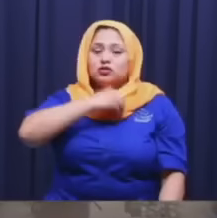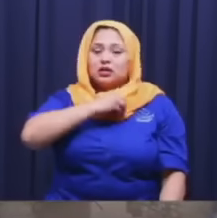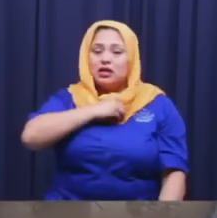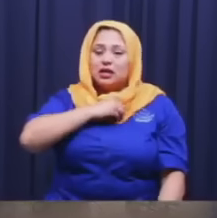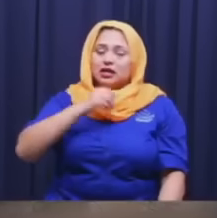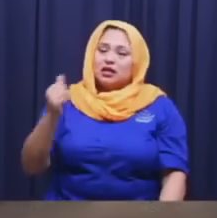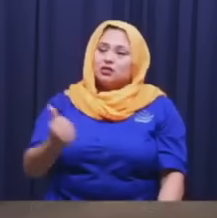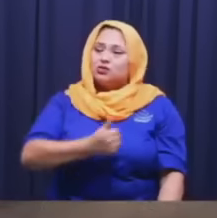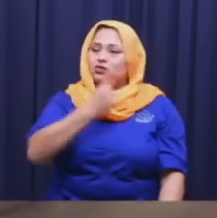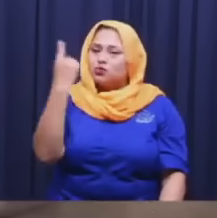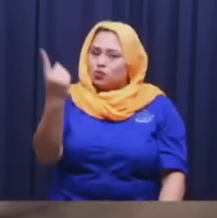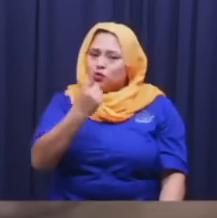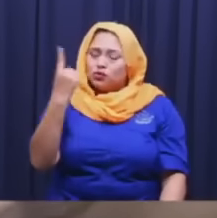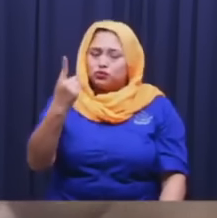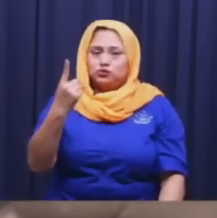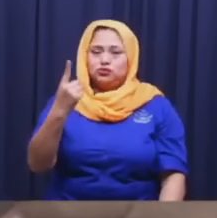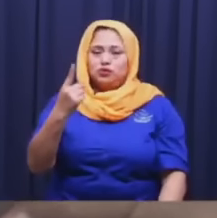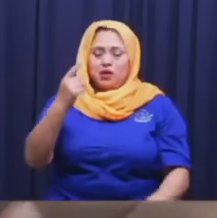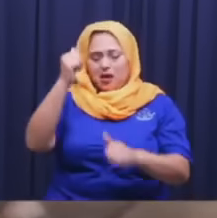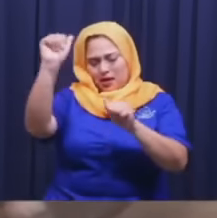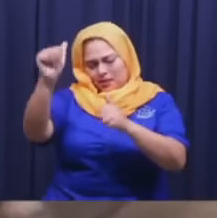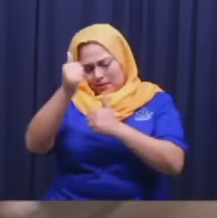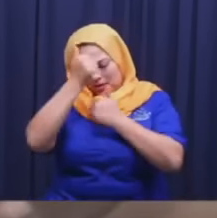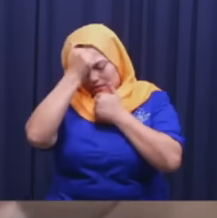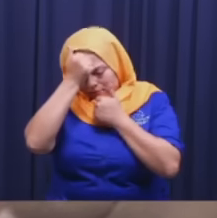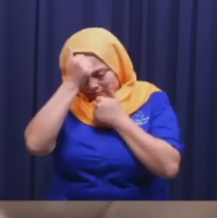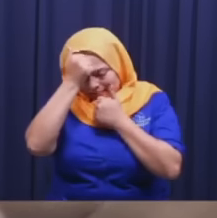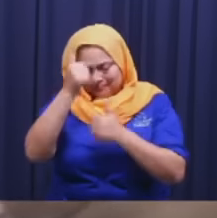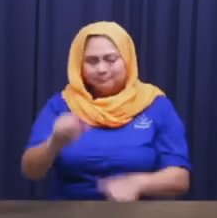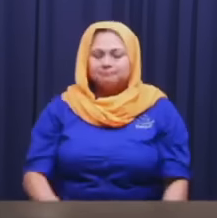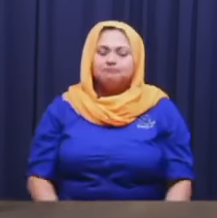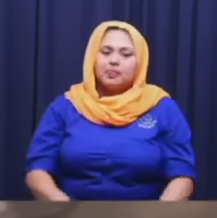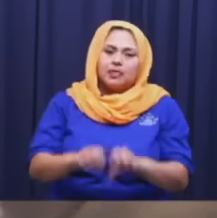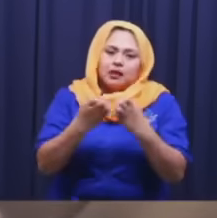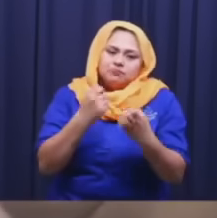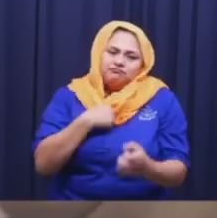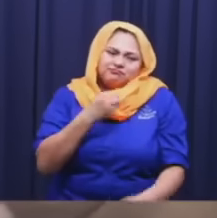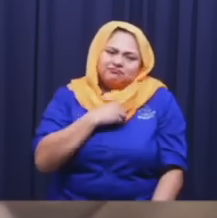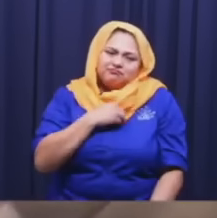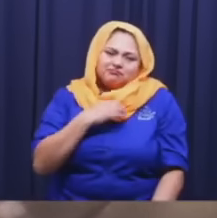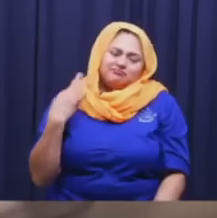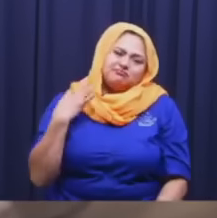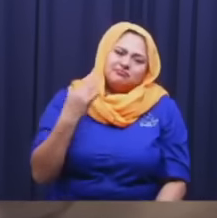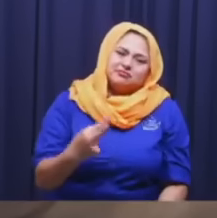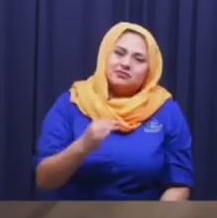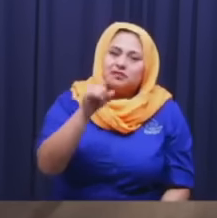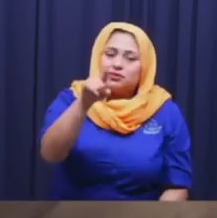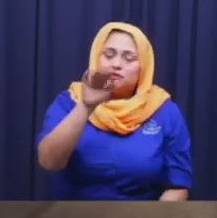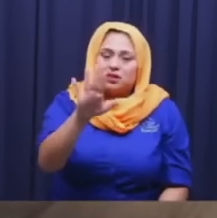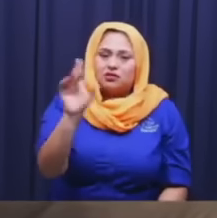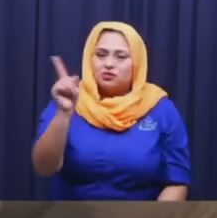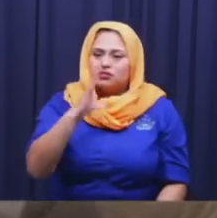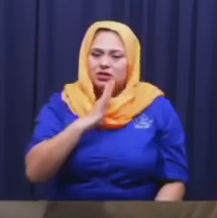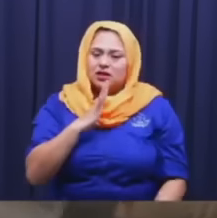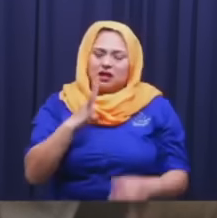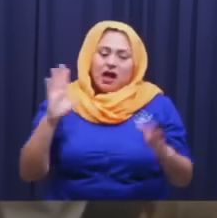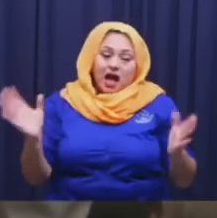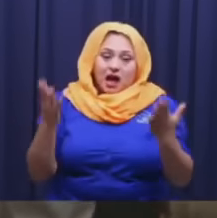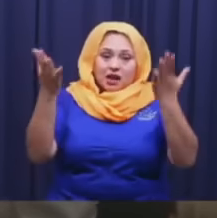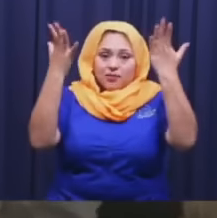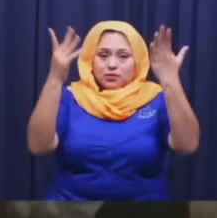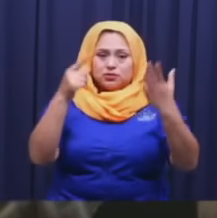todos procedamos al arrepentimiento. Entonces yo quisiera invitar, si usted ha estado desanimado, si usted ha